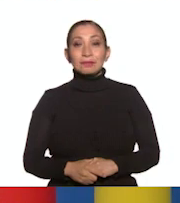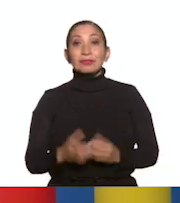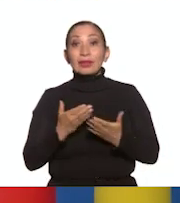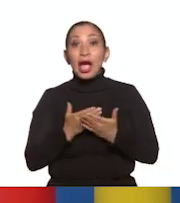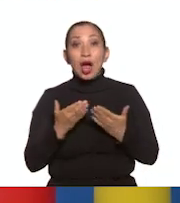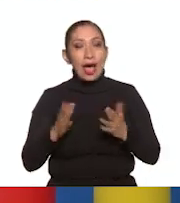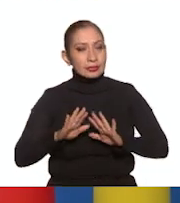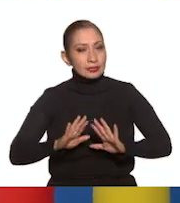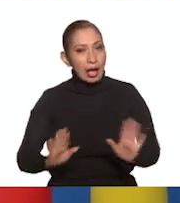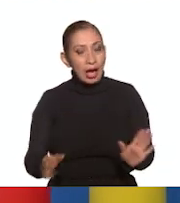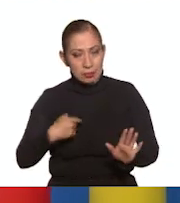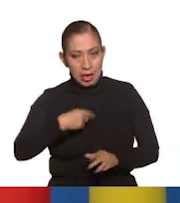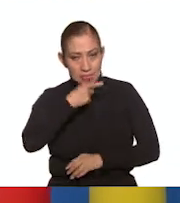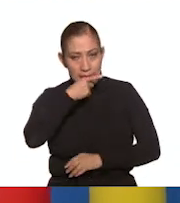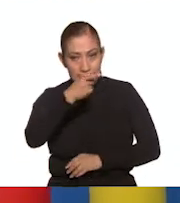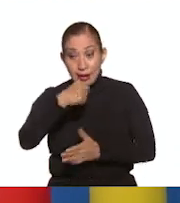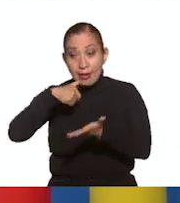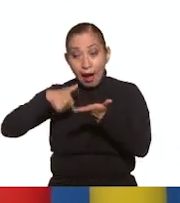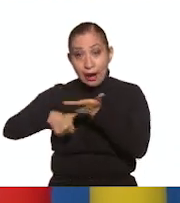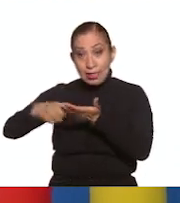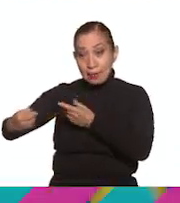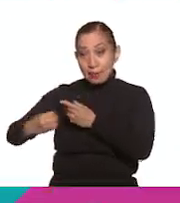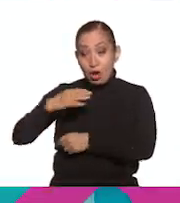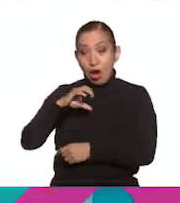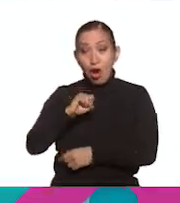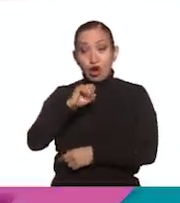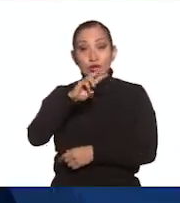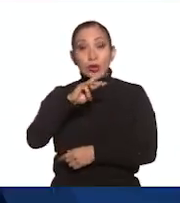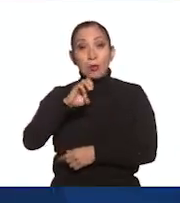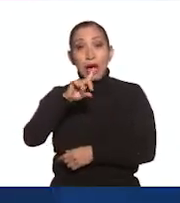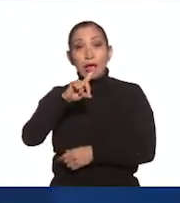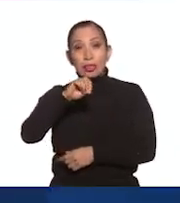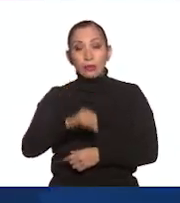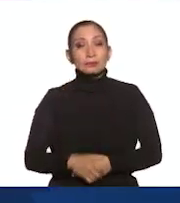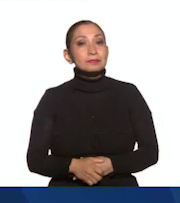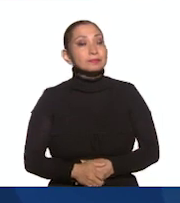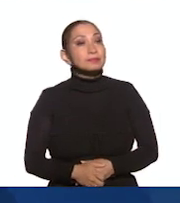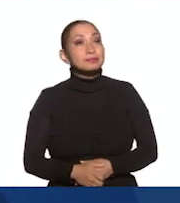Ahora sí, les voy a compartir la carta de Osvaldo Trejo. Hola.